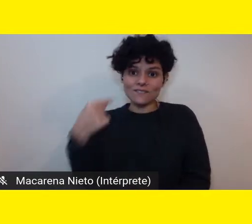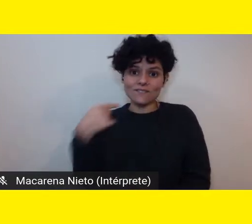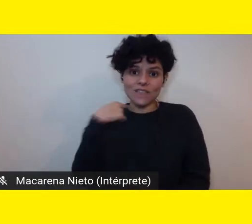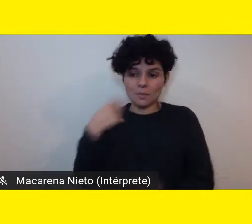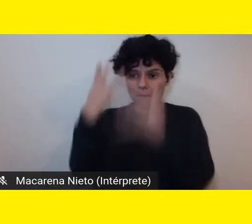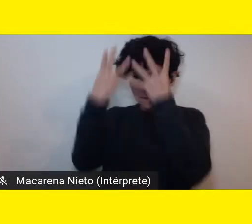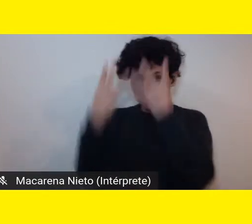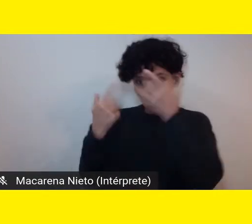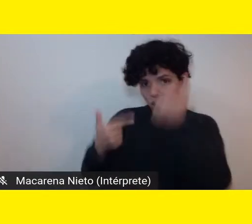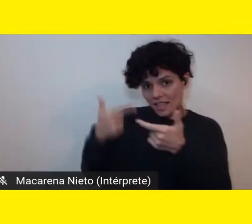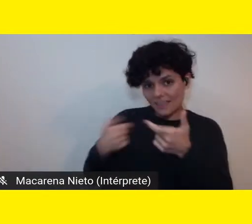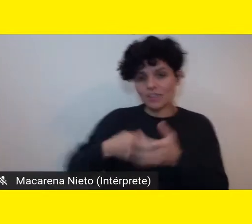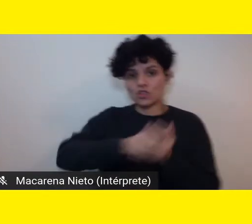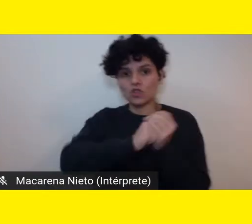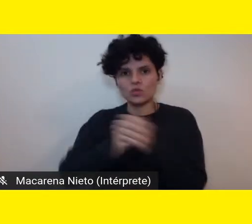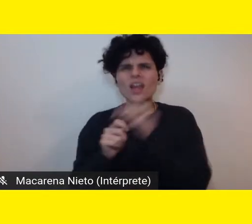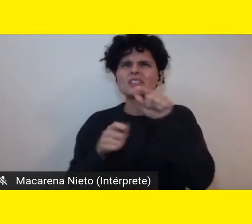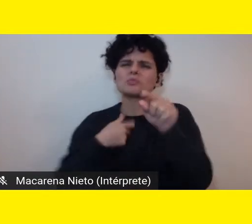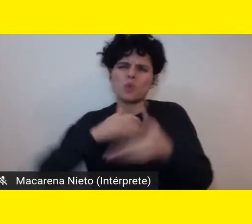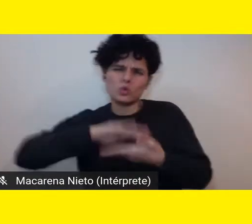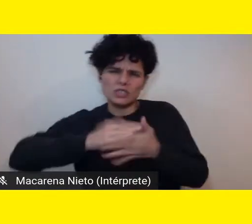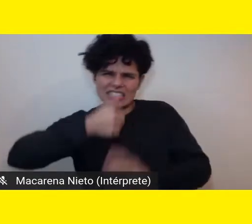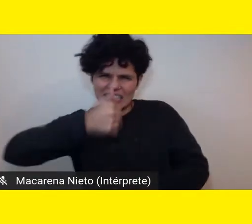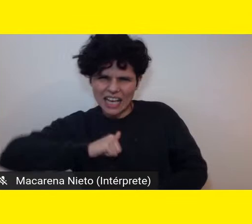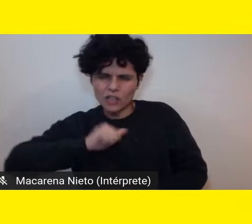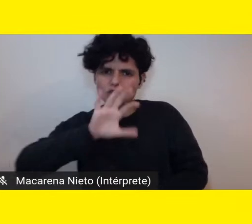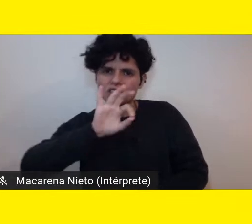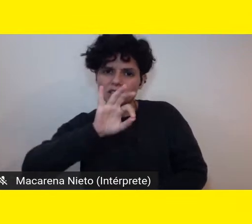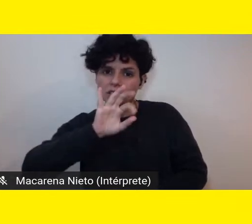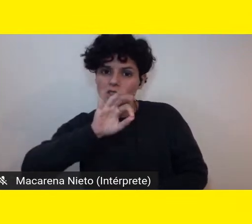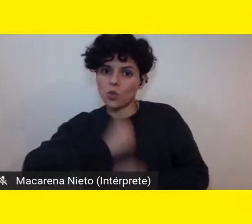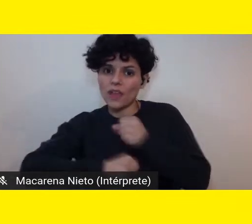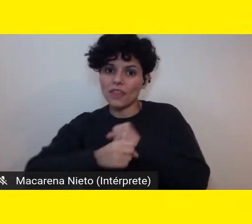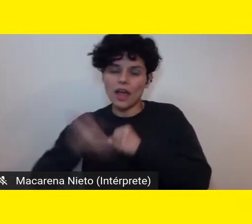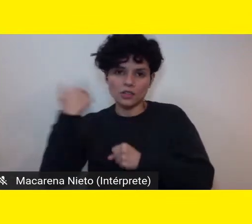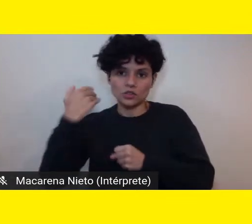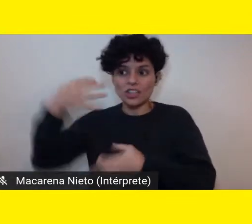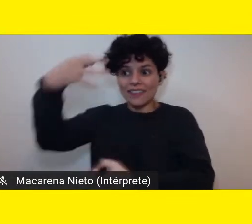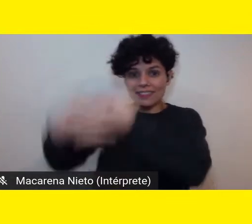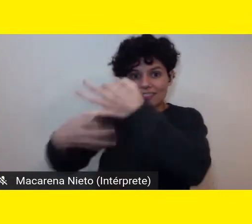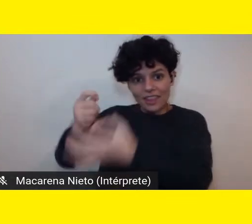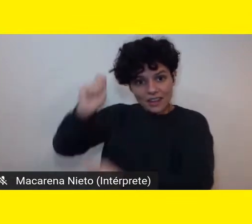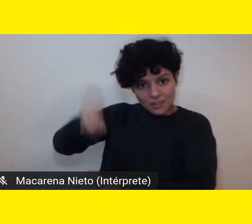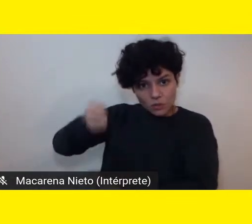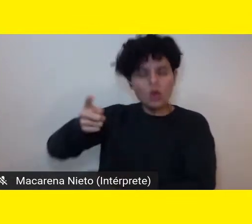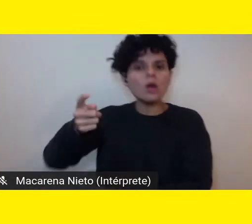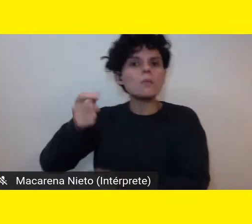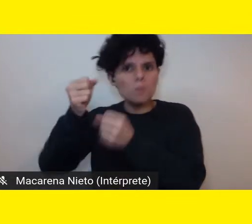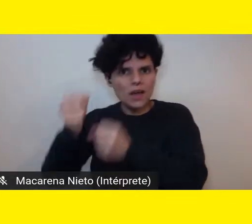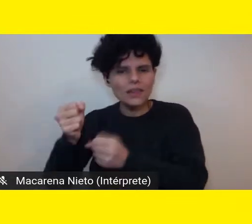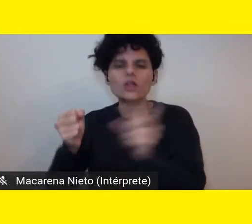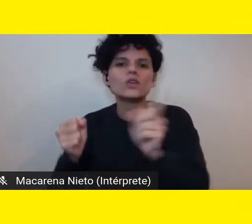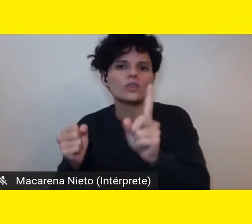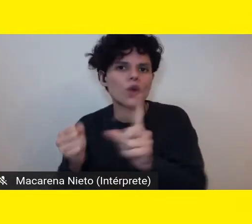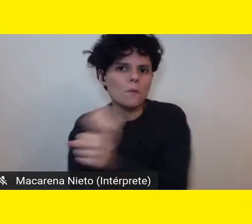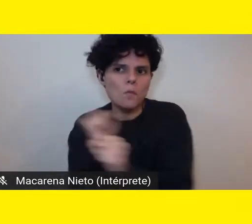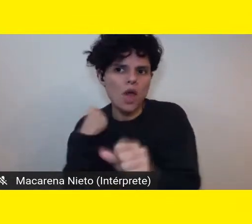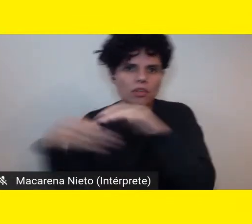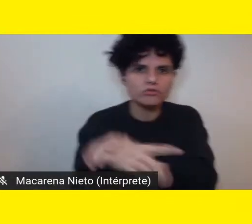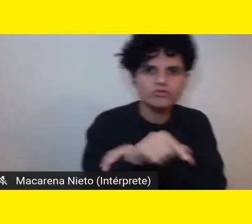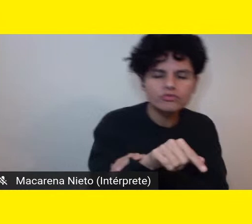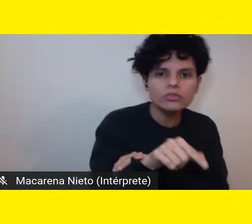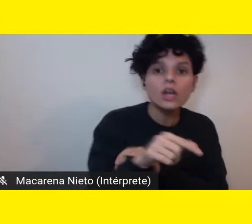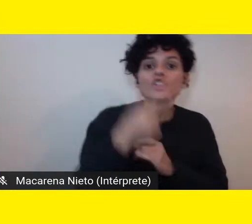afectos a un secreto de 50 años. Ni siquiera los tribunales de justicia pueden acceder a ellos, sino solo a la medida que la víctima recopila sus antecedentes, los pide